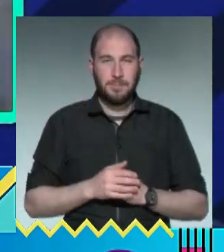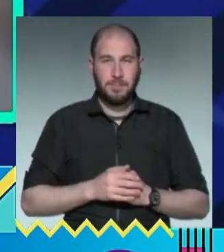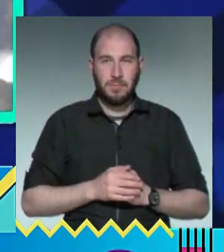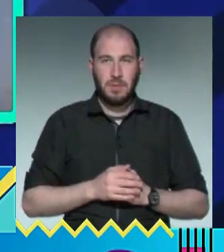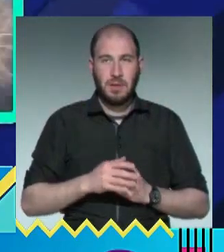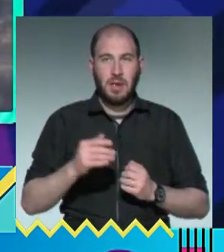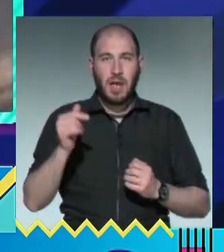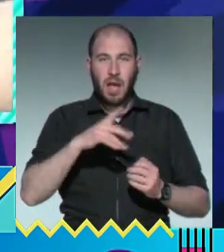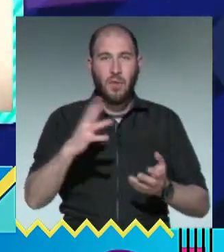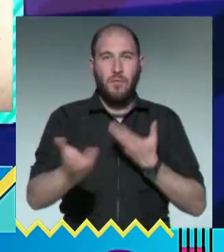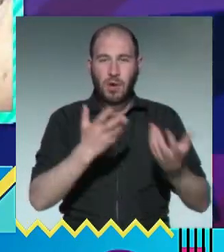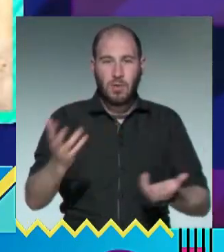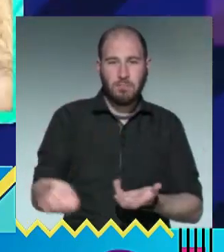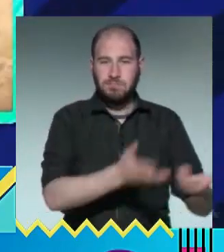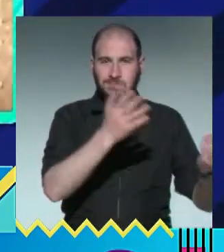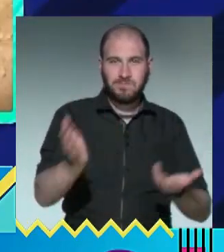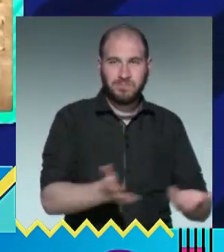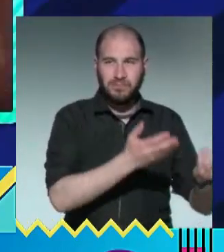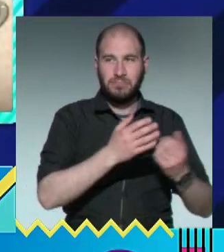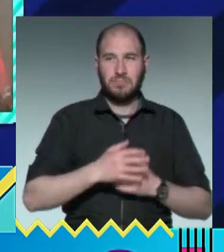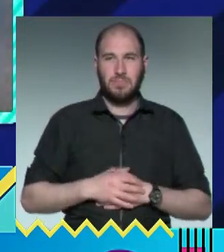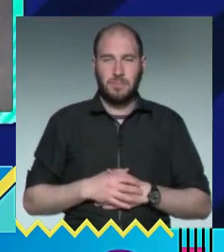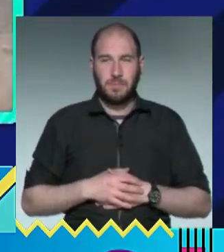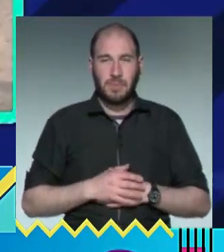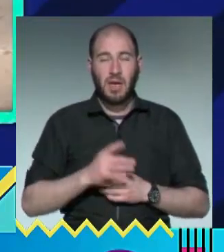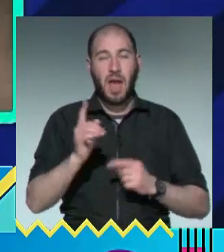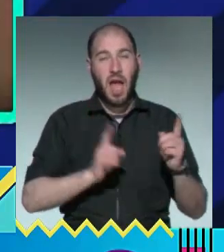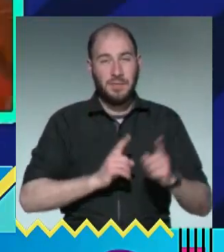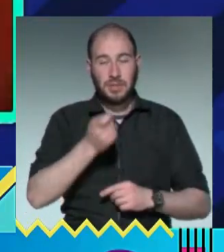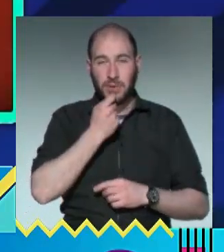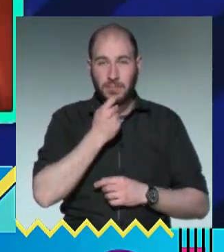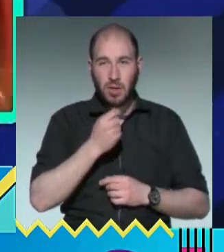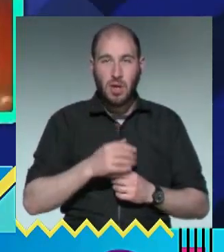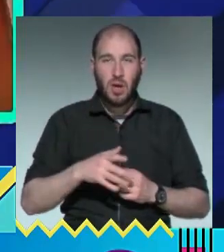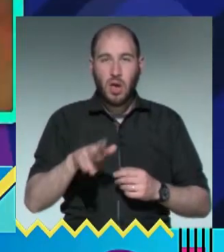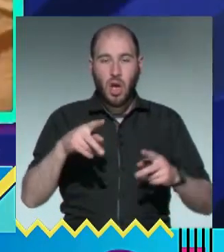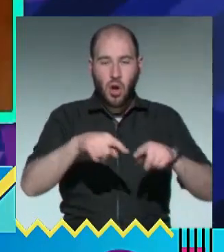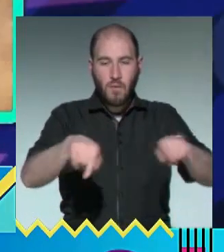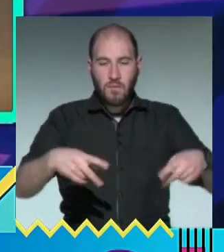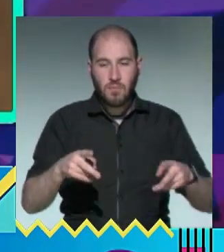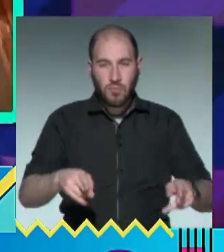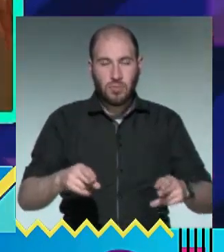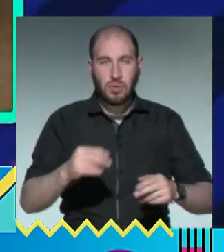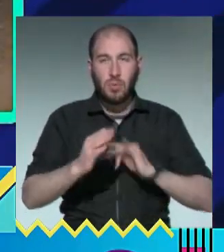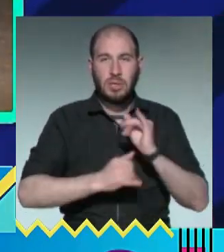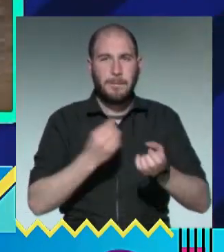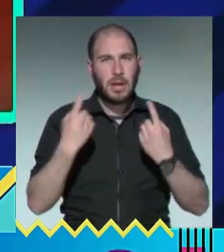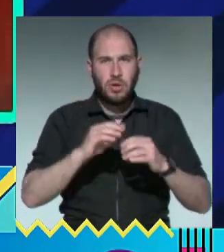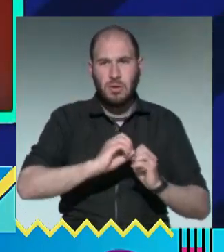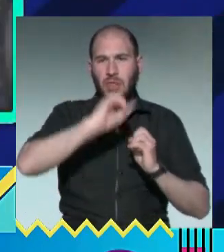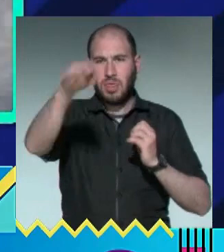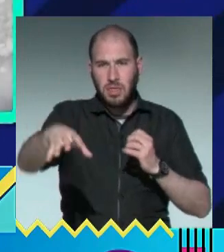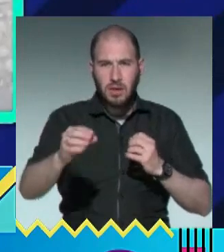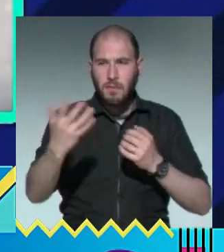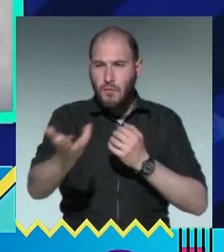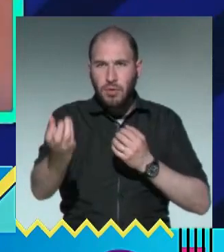me desplace el fuego de un lado al otro, ¿sí? Por eso hay veces de que se hacen los cortafuegos y decimos, pero ¿cómo llegó a saltar?